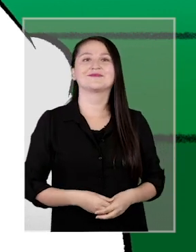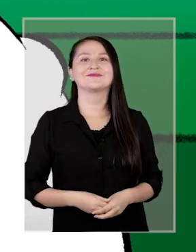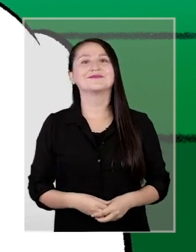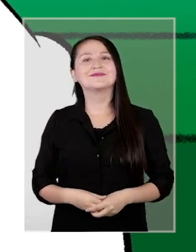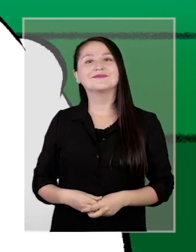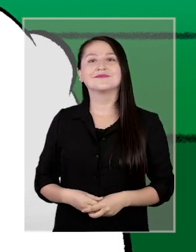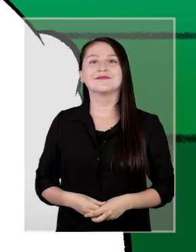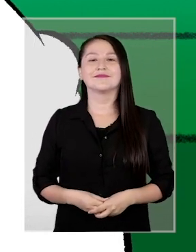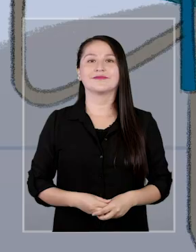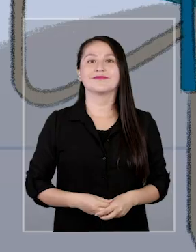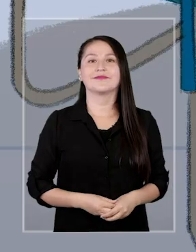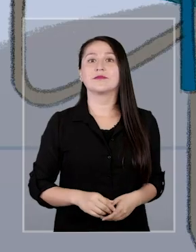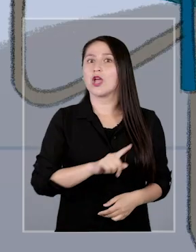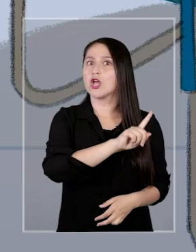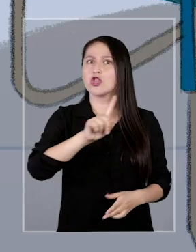¡Evidentemente!